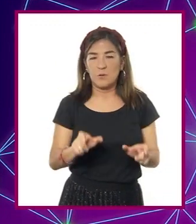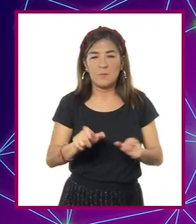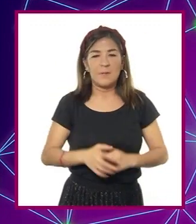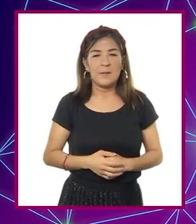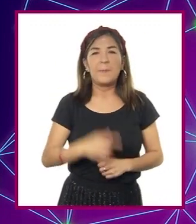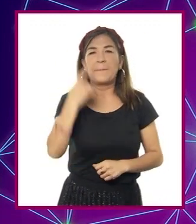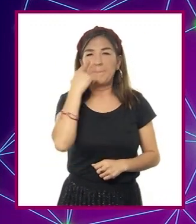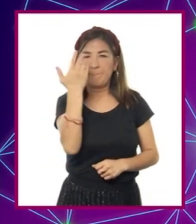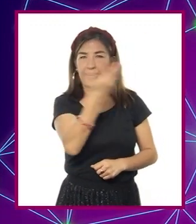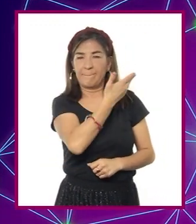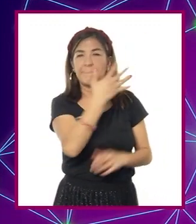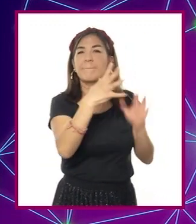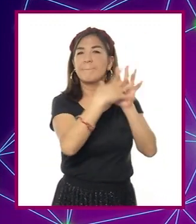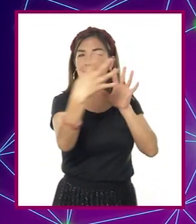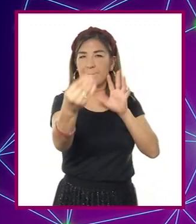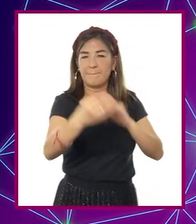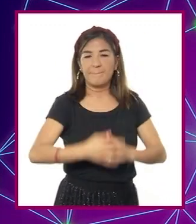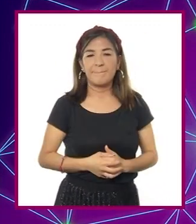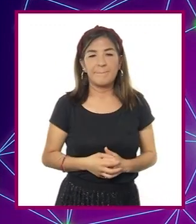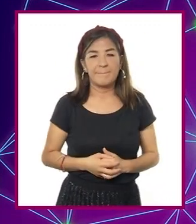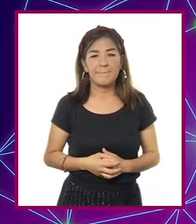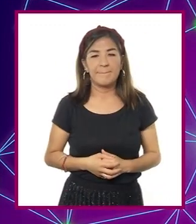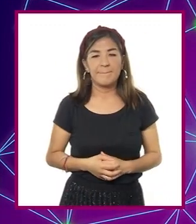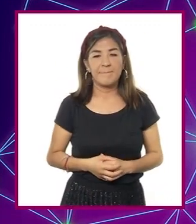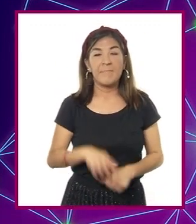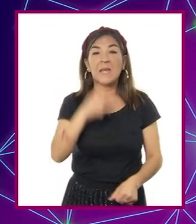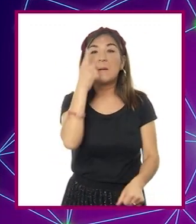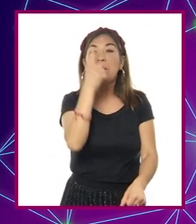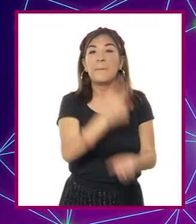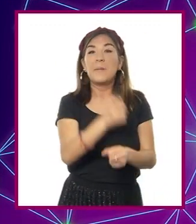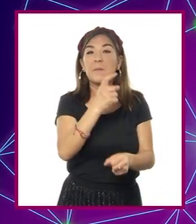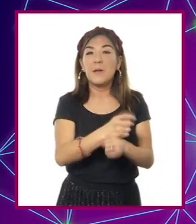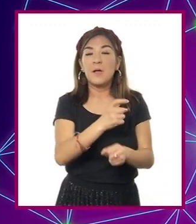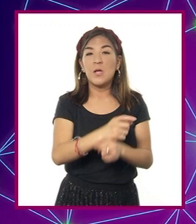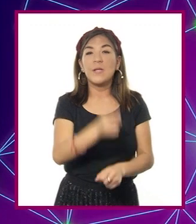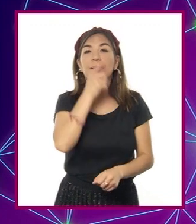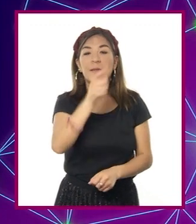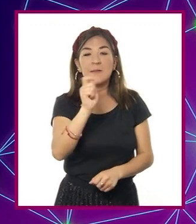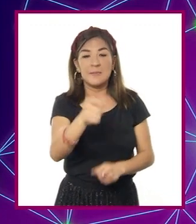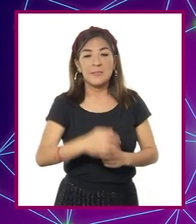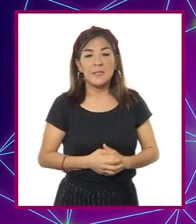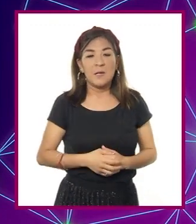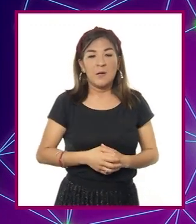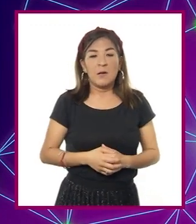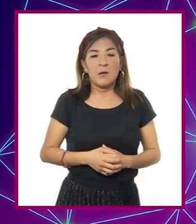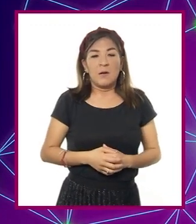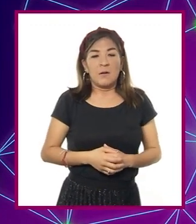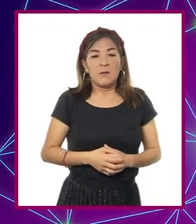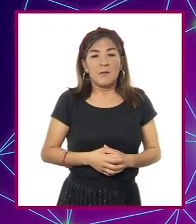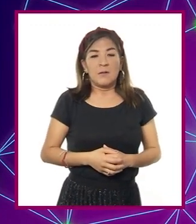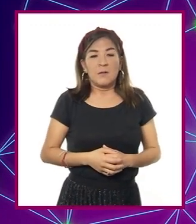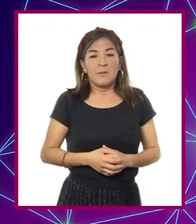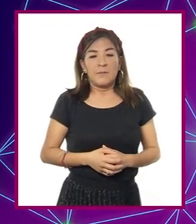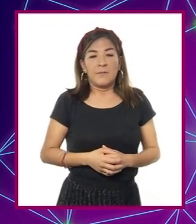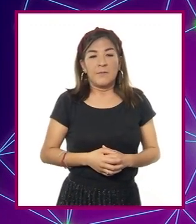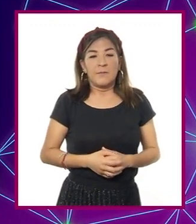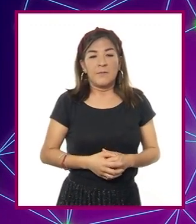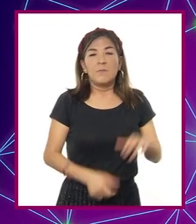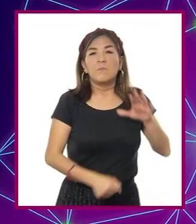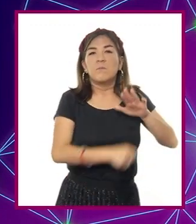Vamos a hacerlo. En la primera columna se indica el volumen que ocupa el gas en decímetros